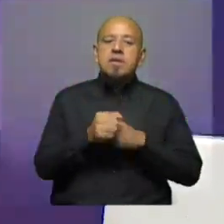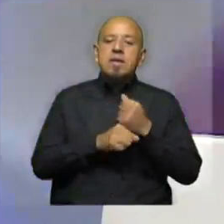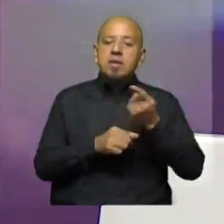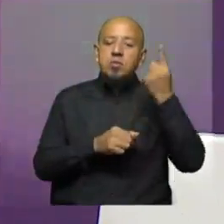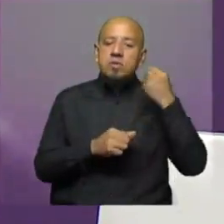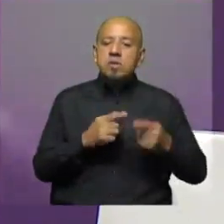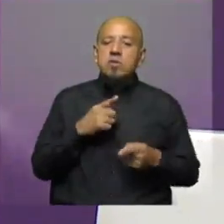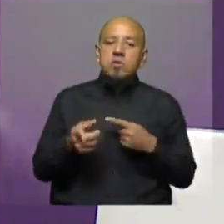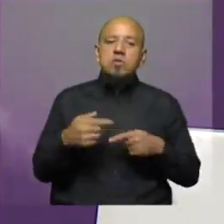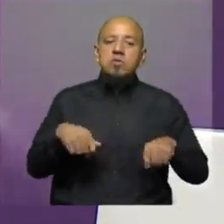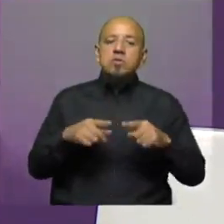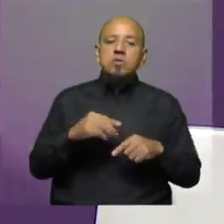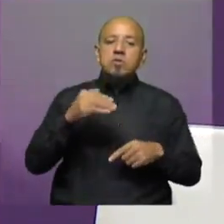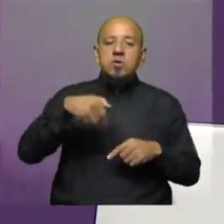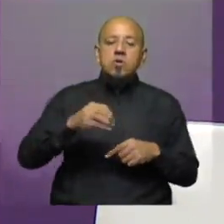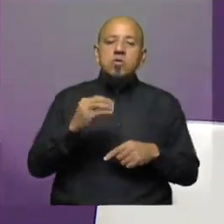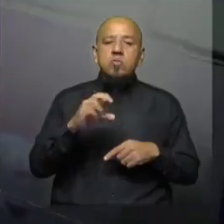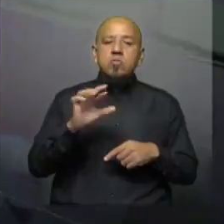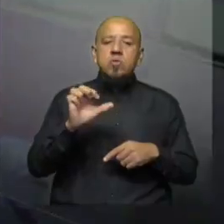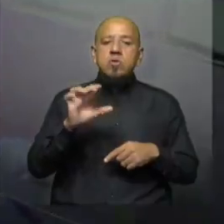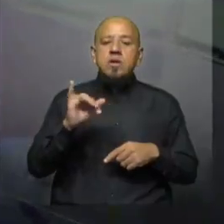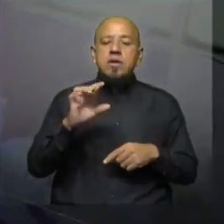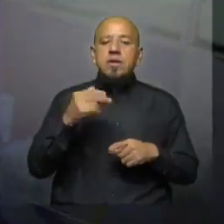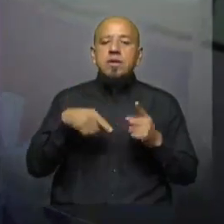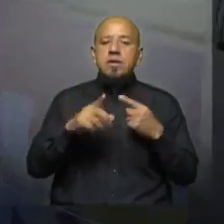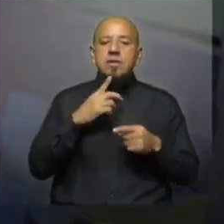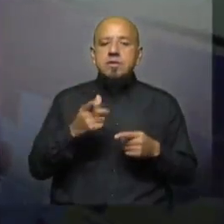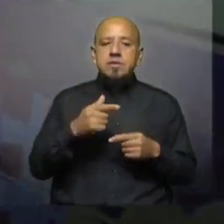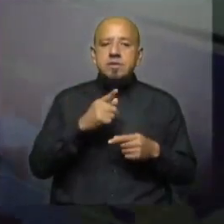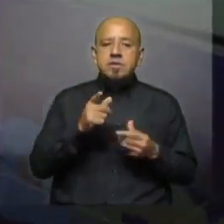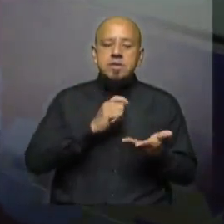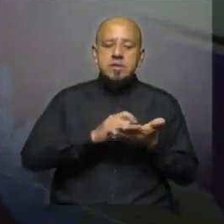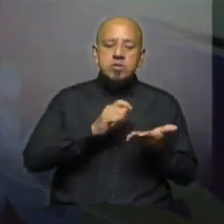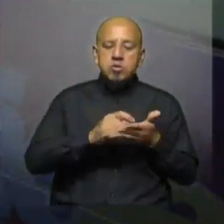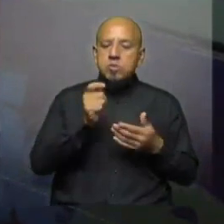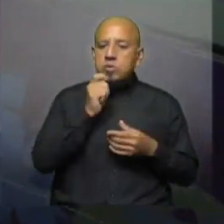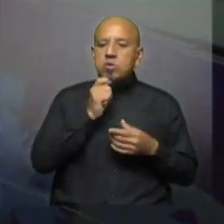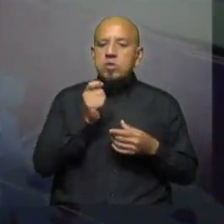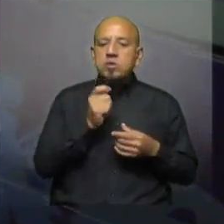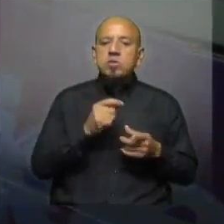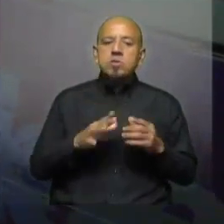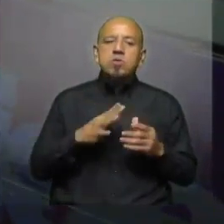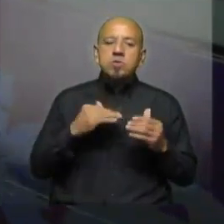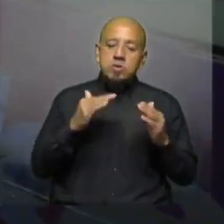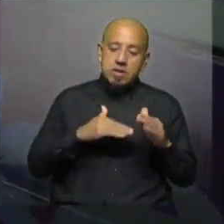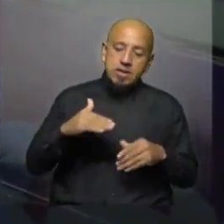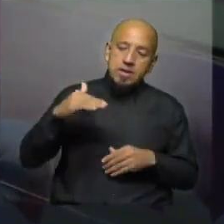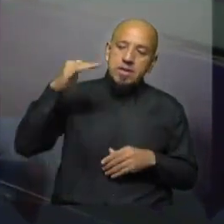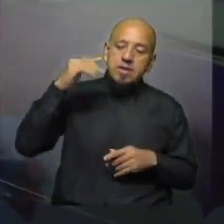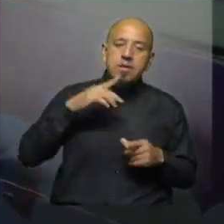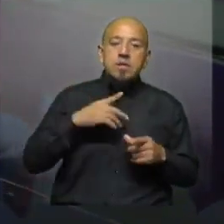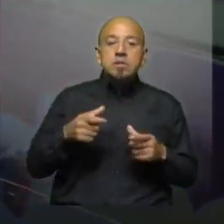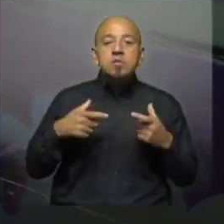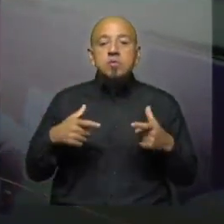otra cosa. Estoy hablando de Sebastián Moreira, que es escritor y periodista. No sé si recuerdan que vino por el libro Cuando Sea Grande, que además después le dimos suerte